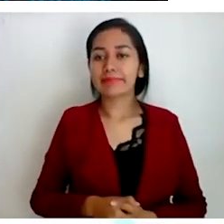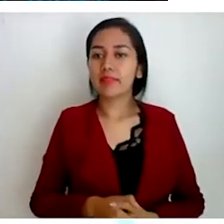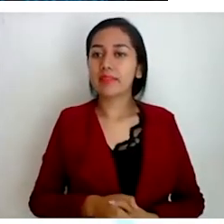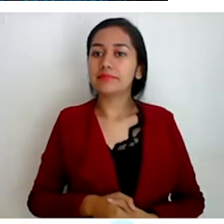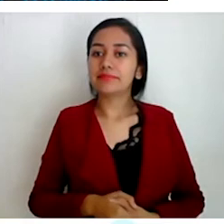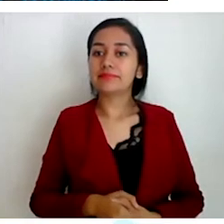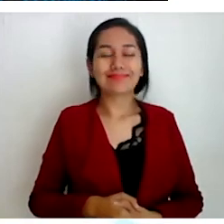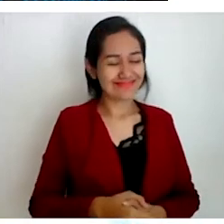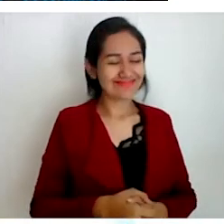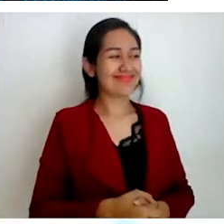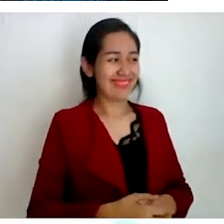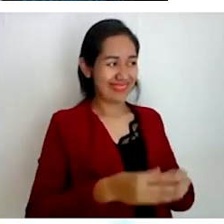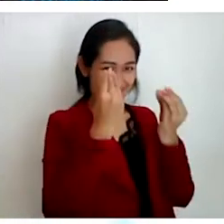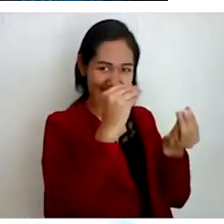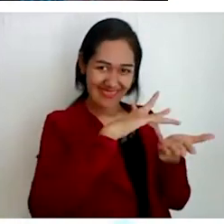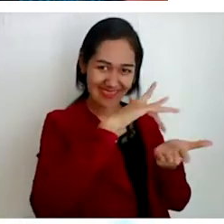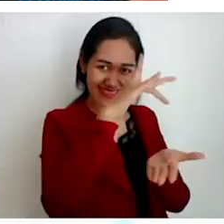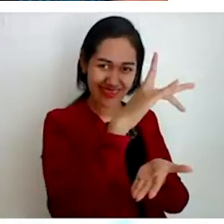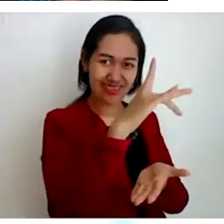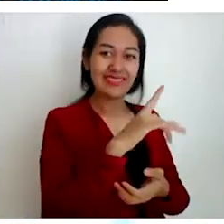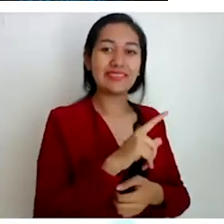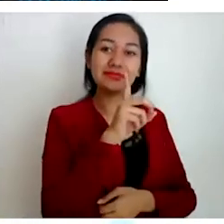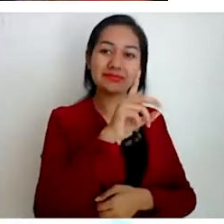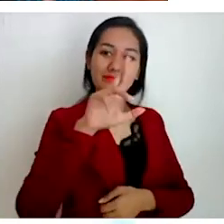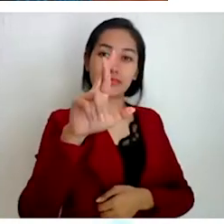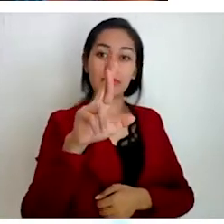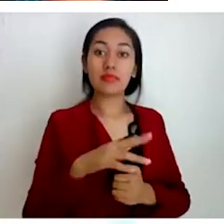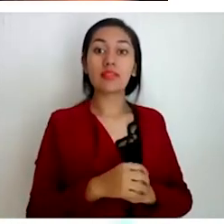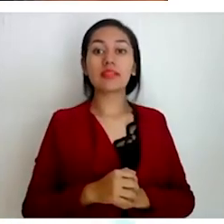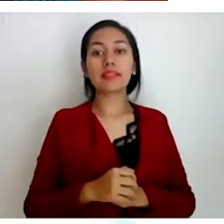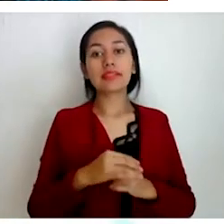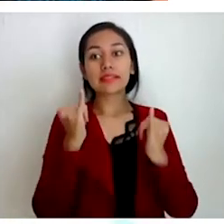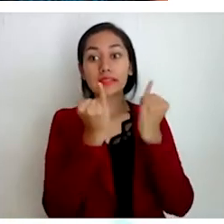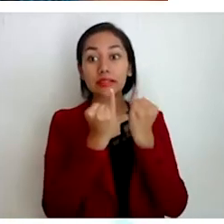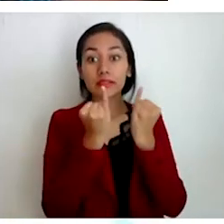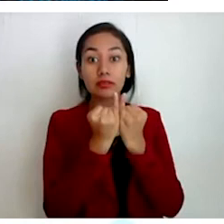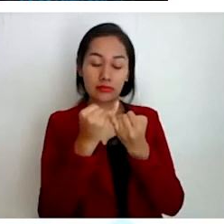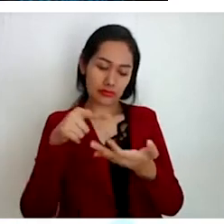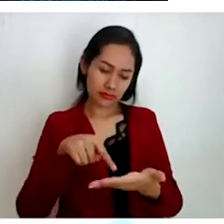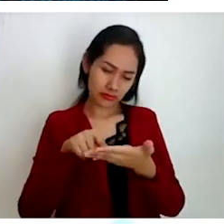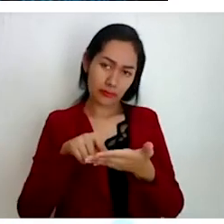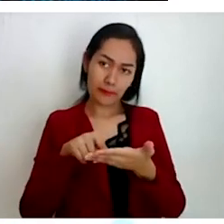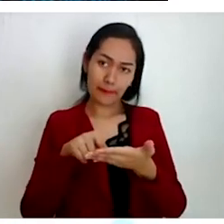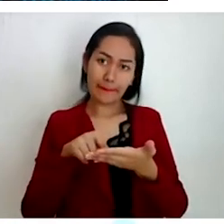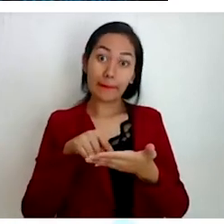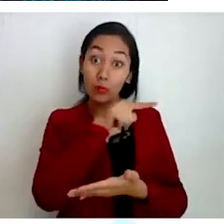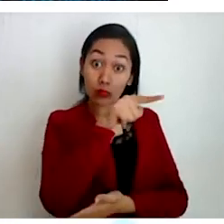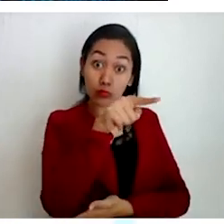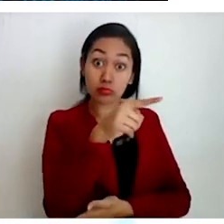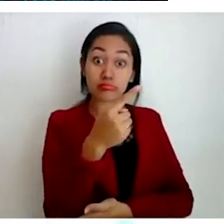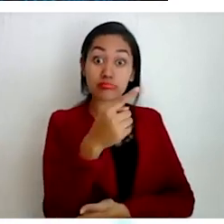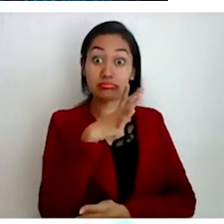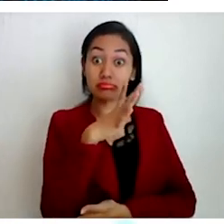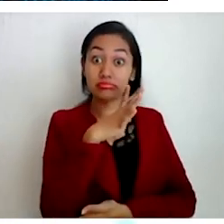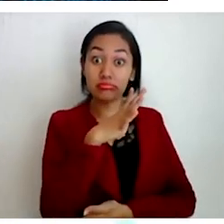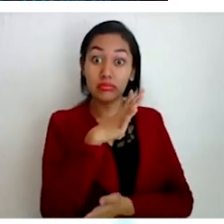Muchas gracias, doctor. Bueno, también nos piden alguna bibliografía que usted recomiende